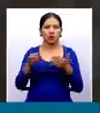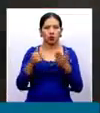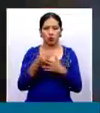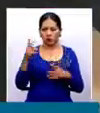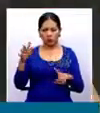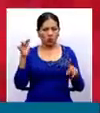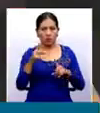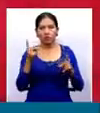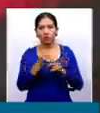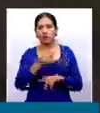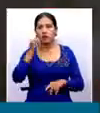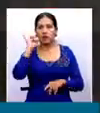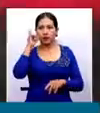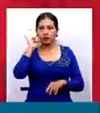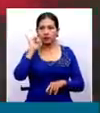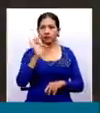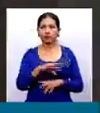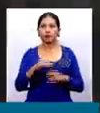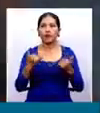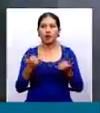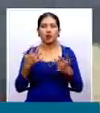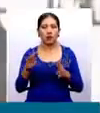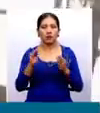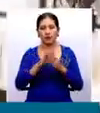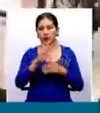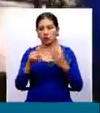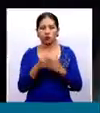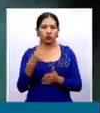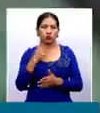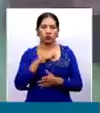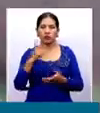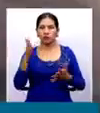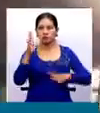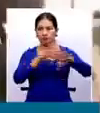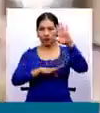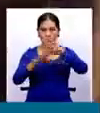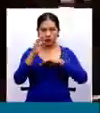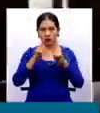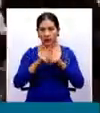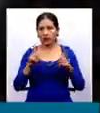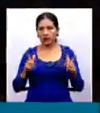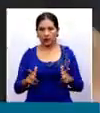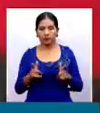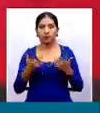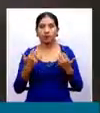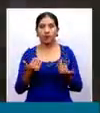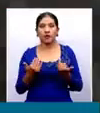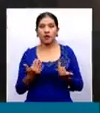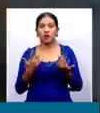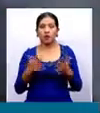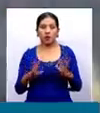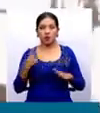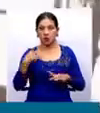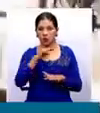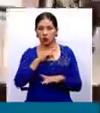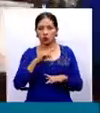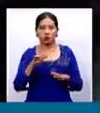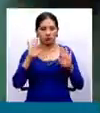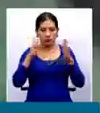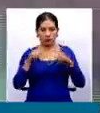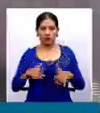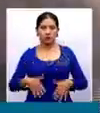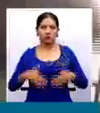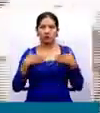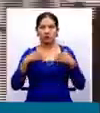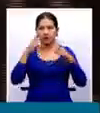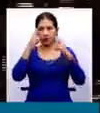visto el día de ayer. Y bueno, nosotros de verdad muy preocupados, y creo que ahora estamos vivimos en un estado de